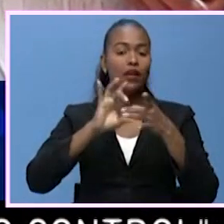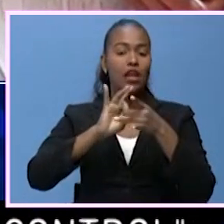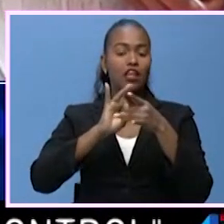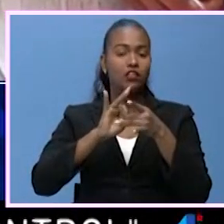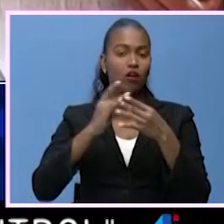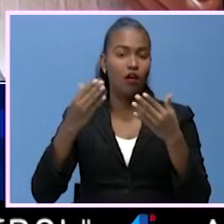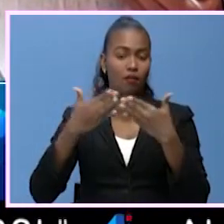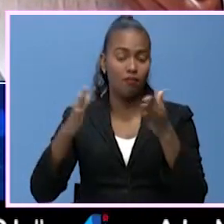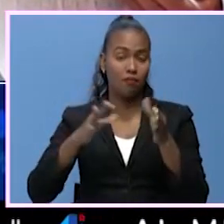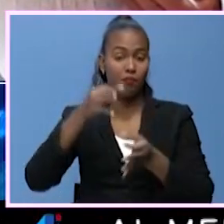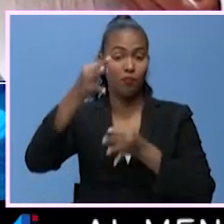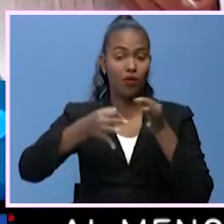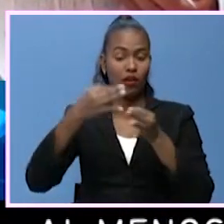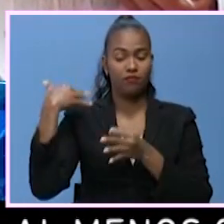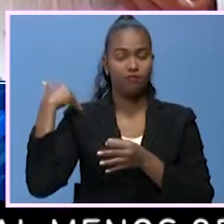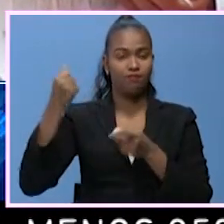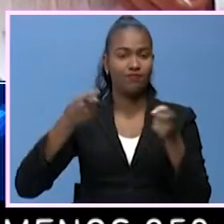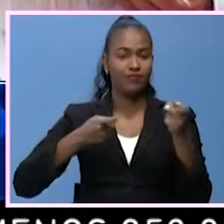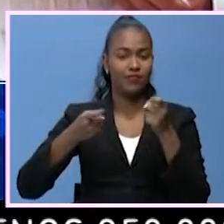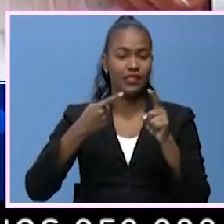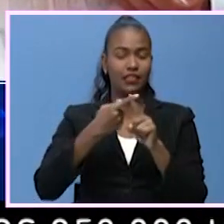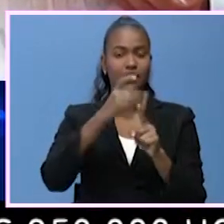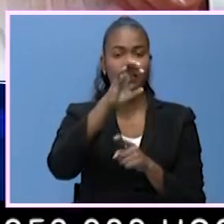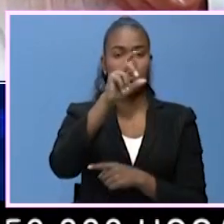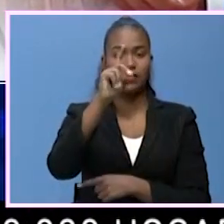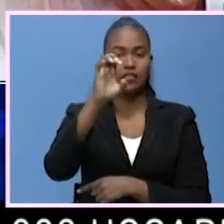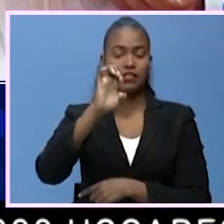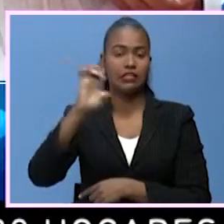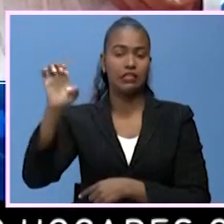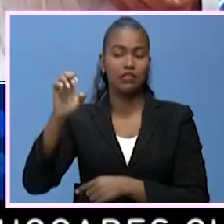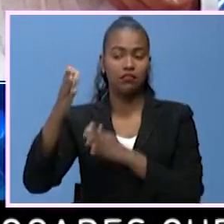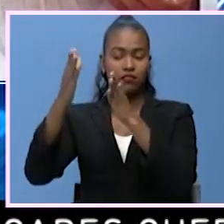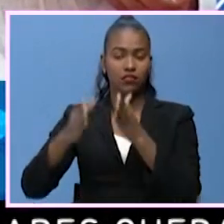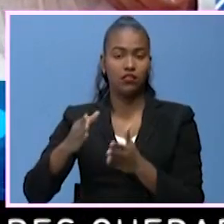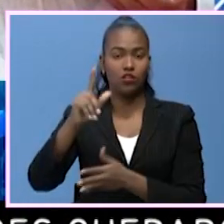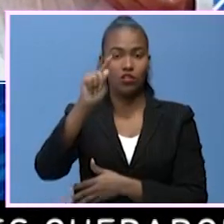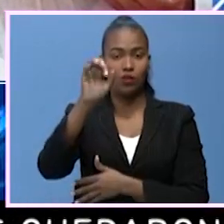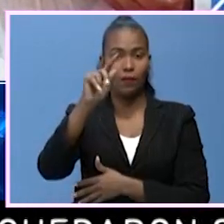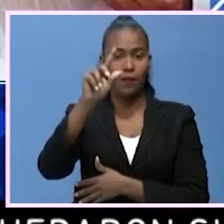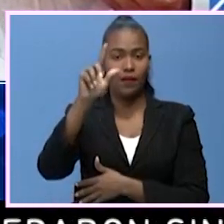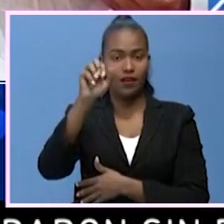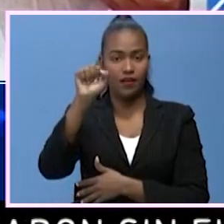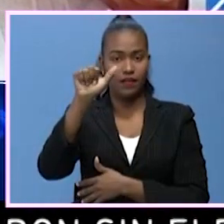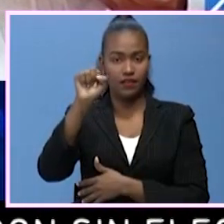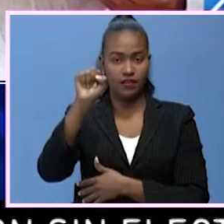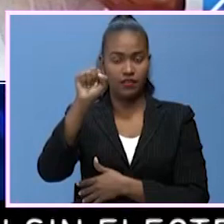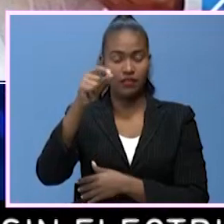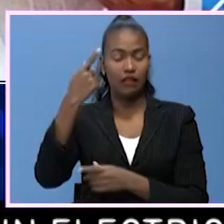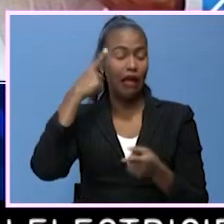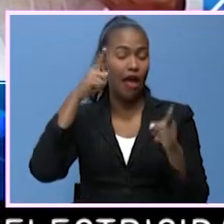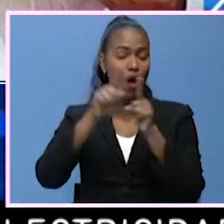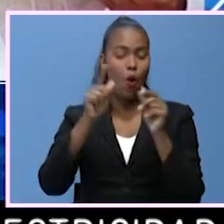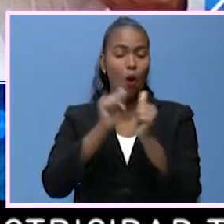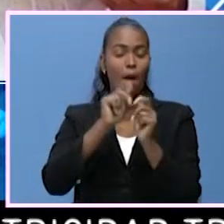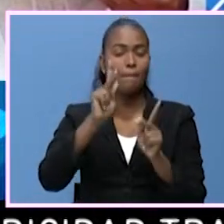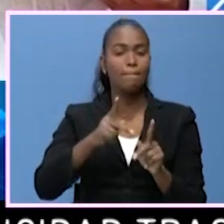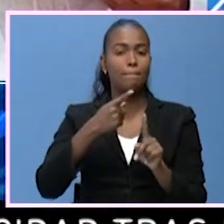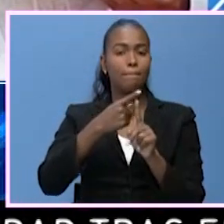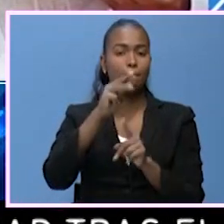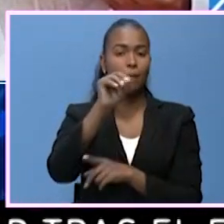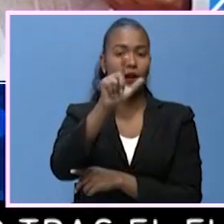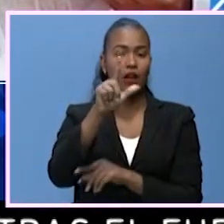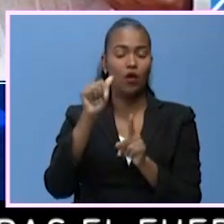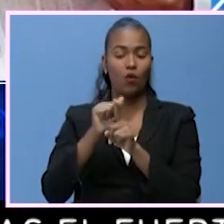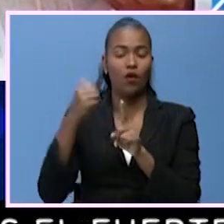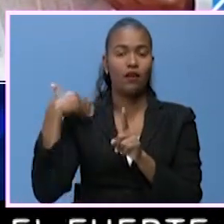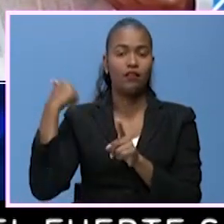Públicas explicó que el gerente general de EDE Este, Tomás Osuna Tapia, firmó un acuerdo con el alcalde Manuel Antonio Santana y el